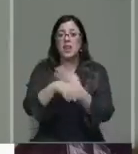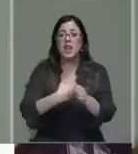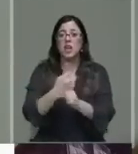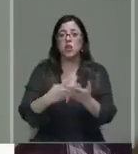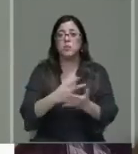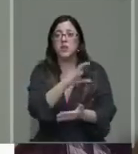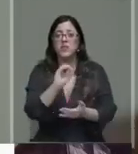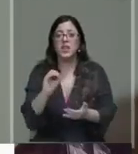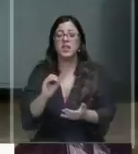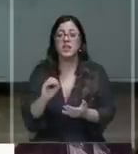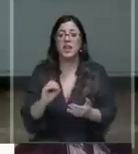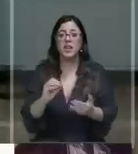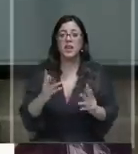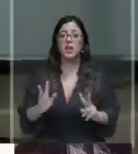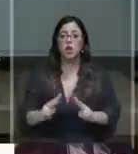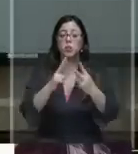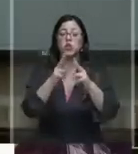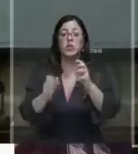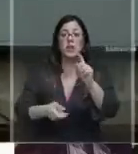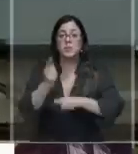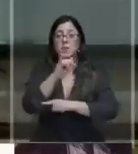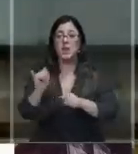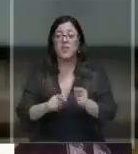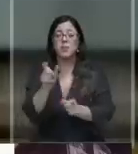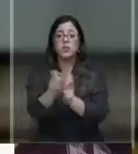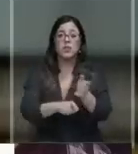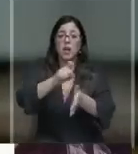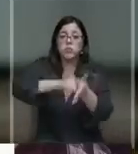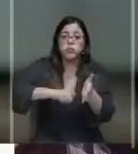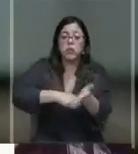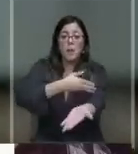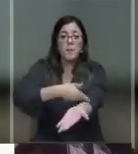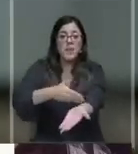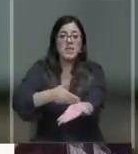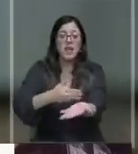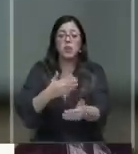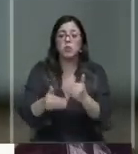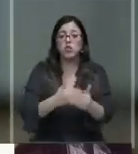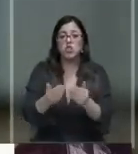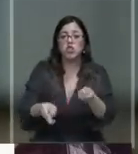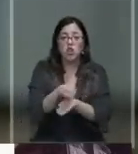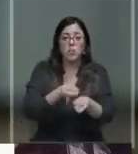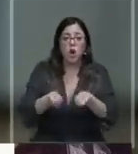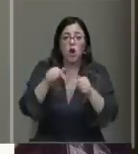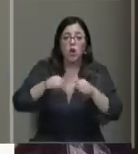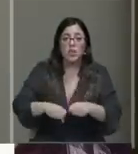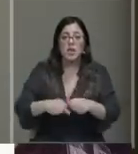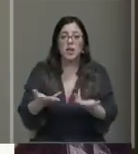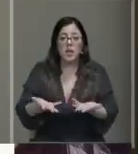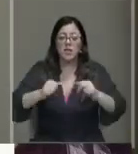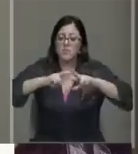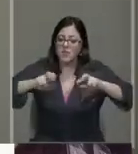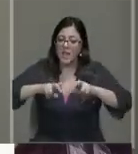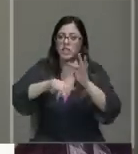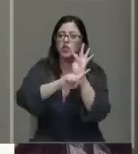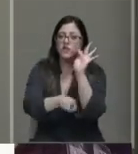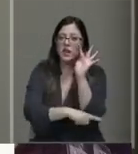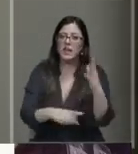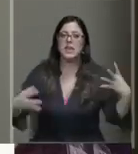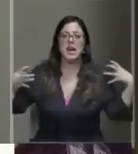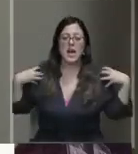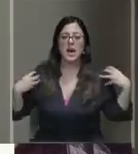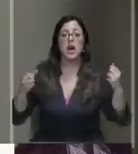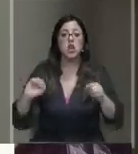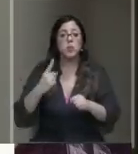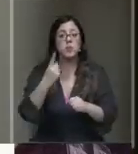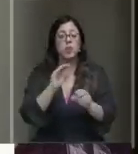Por primera vez, sus socios entregan su versión sobre este millonario proceso comercial hoy bajo la investigación de la Fiscalía. Lo primero que